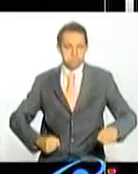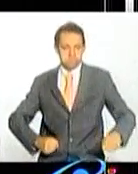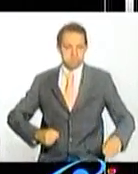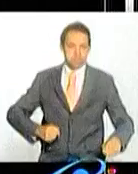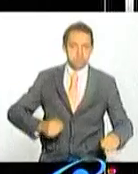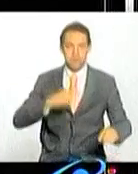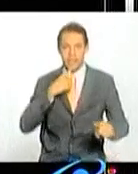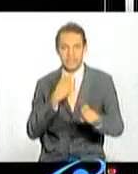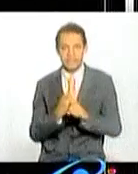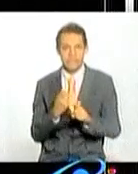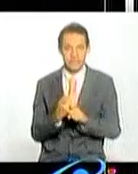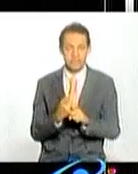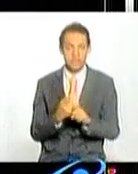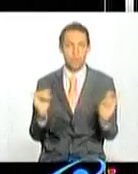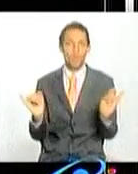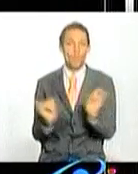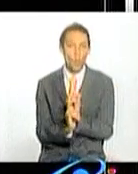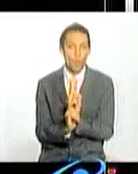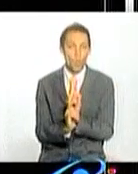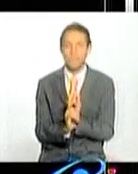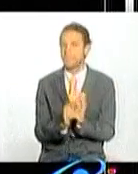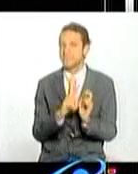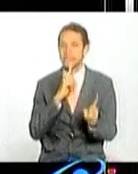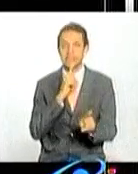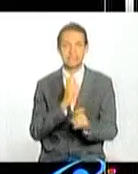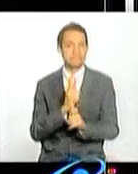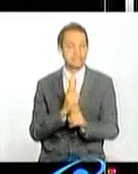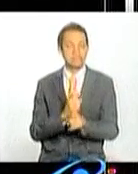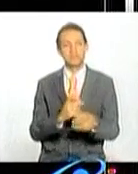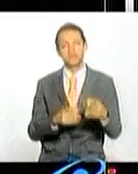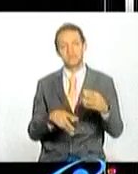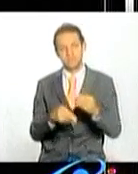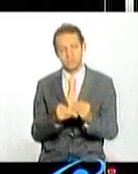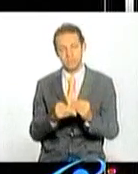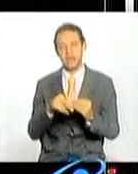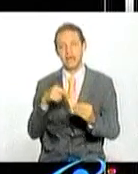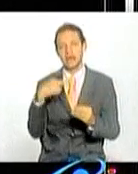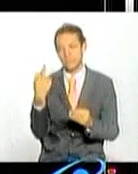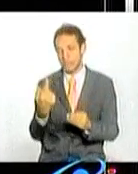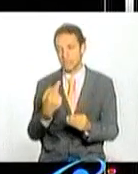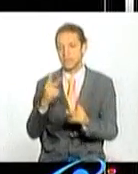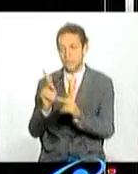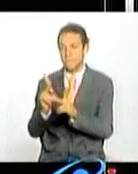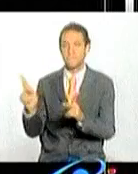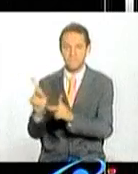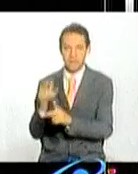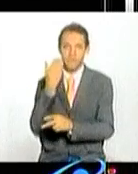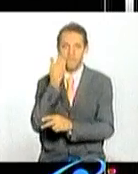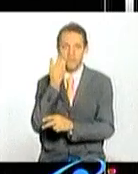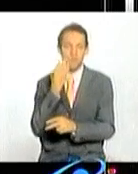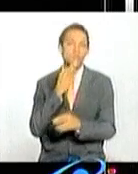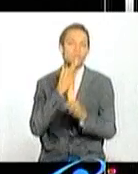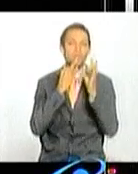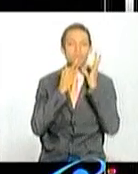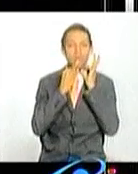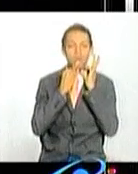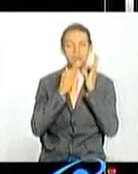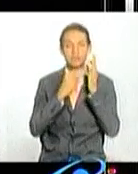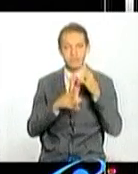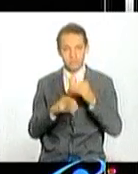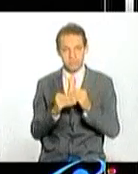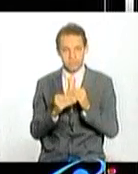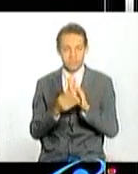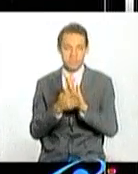dificulta bajar de peso, adelgazar, es muy frecuentemente encontrar problemas de tiroides.